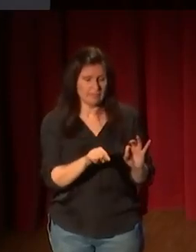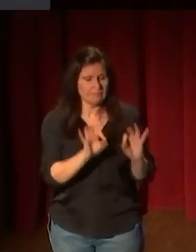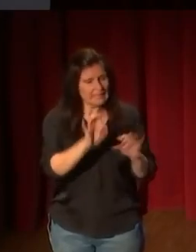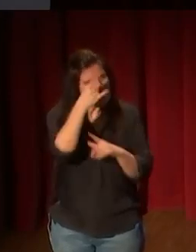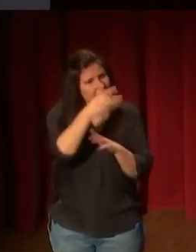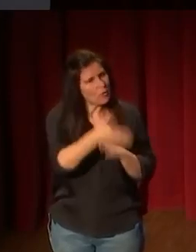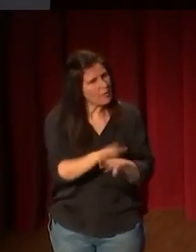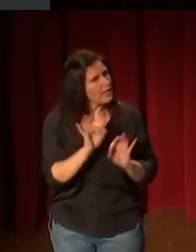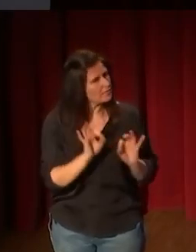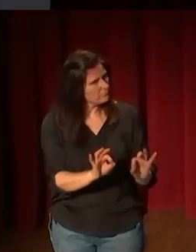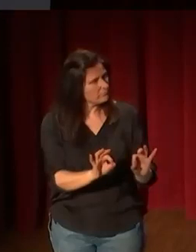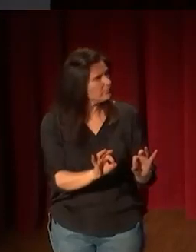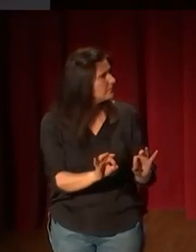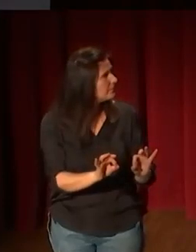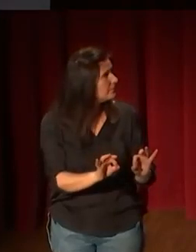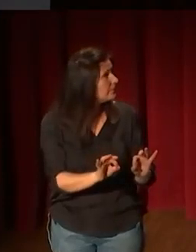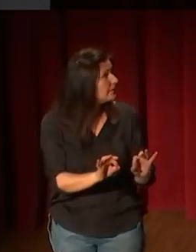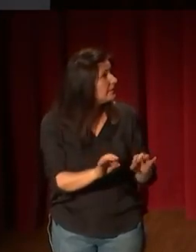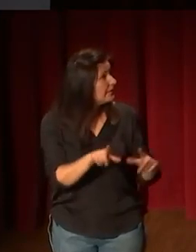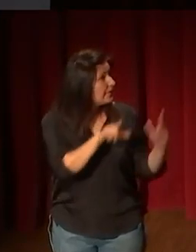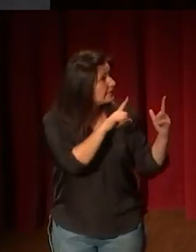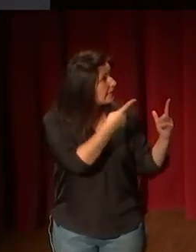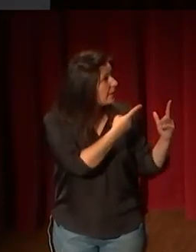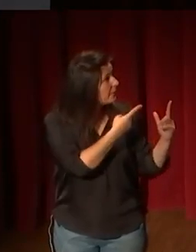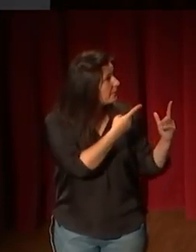tauromaquias está